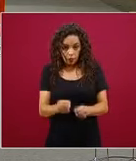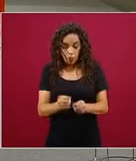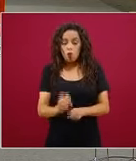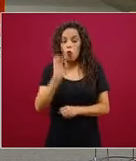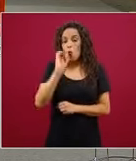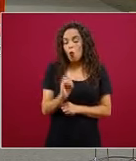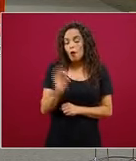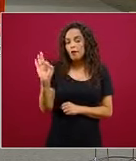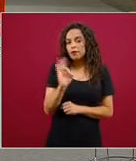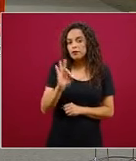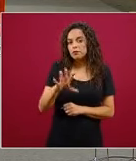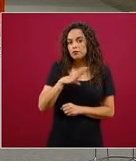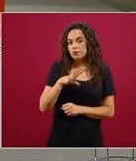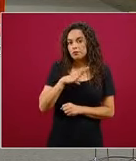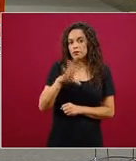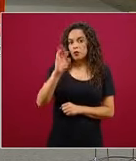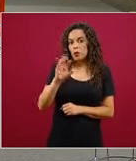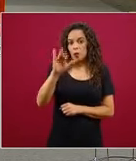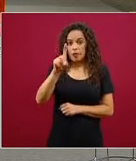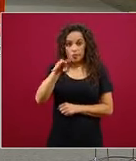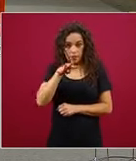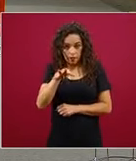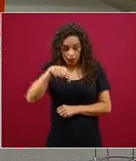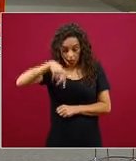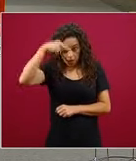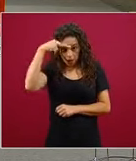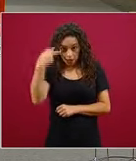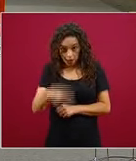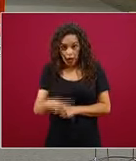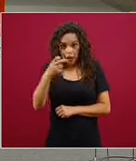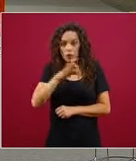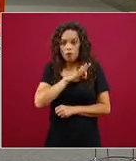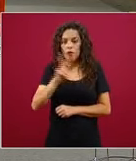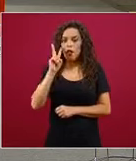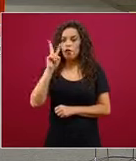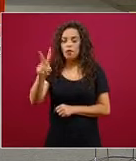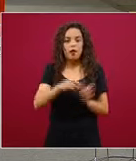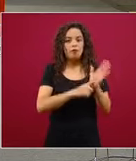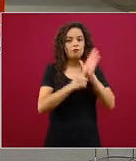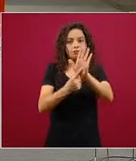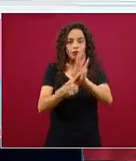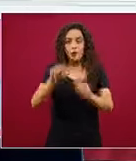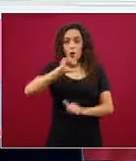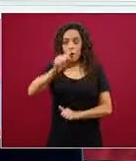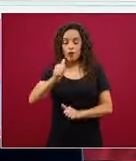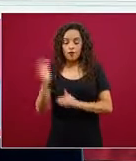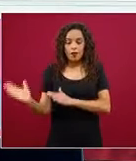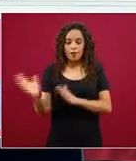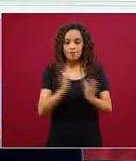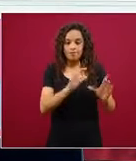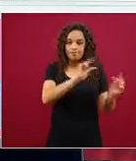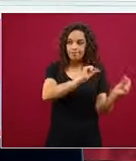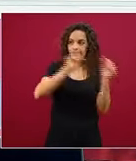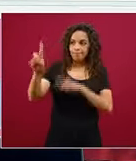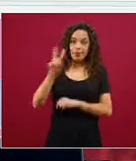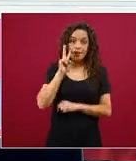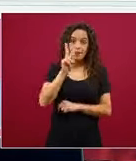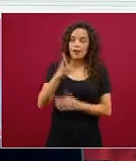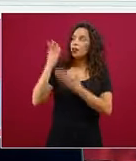tendrían COVID-19 en México, y entonces esto lo vemos representado en la siguiente gráfica, que está en la siguiente